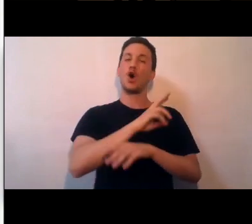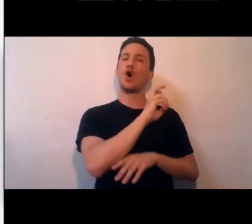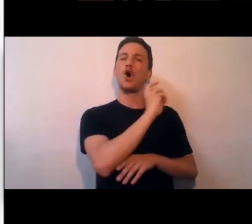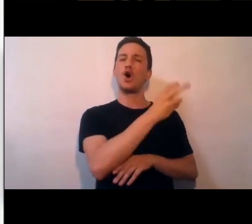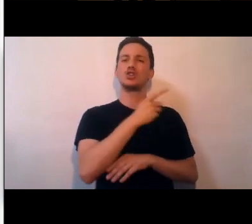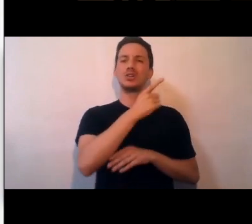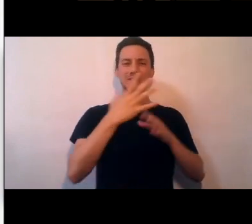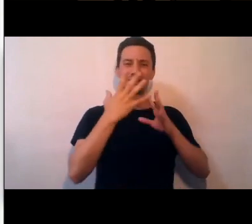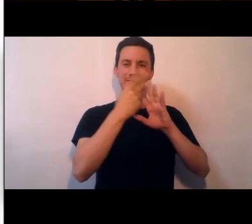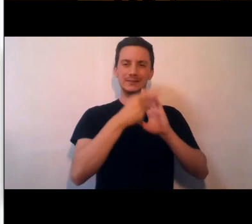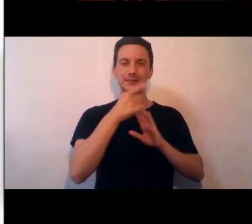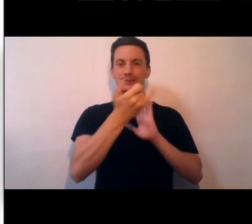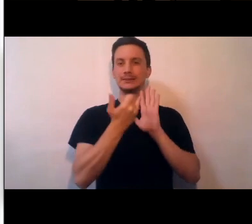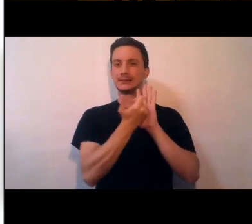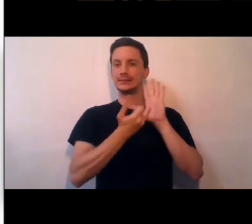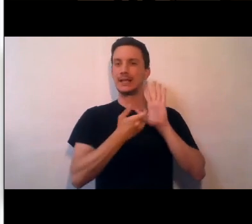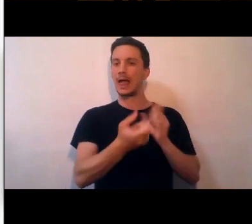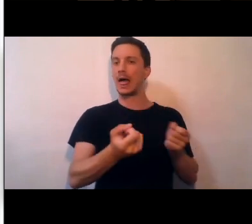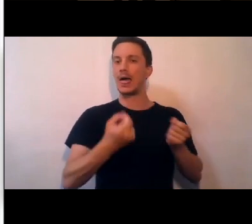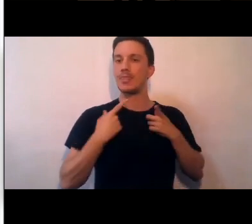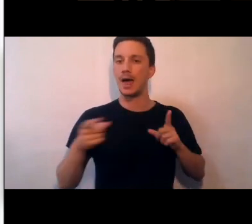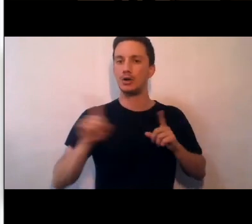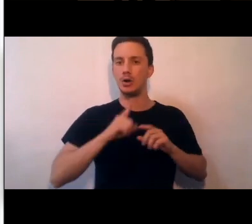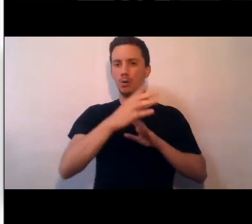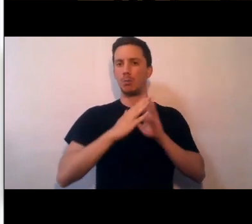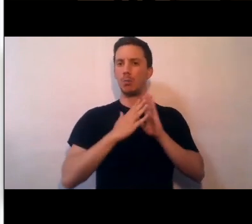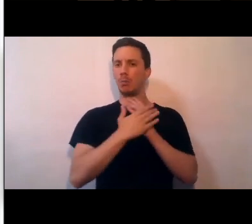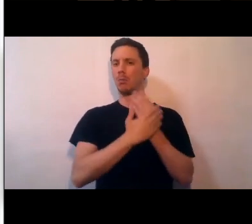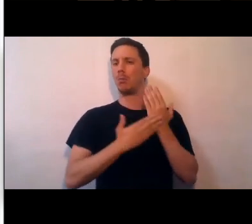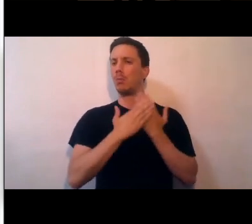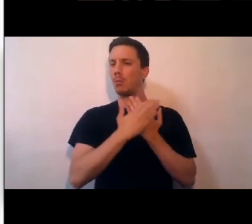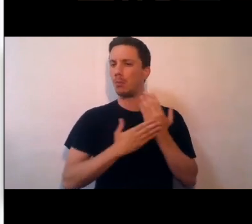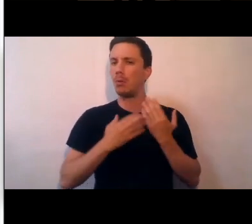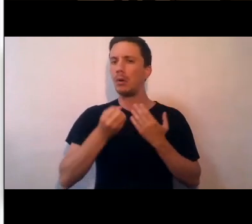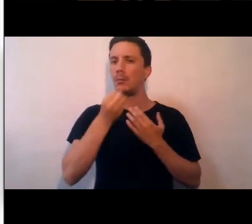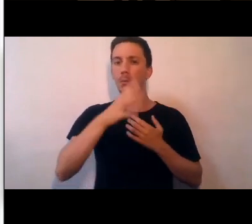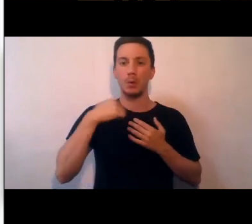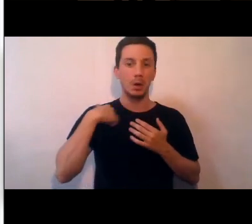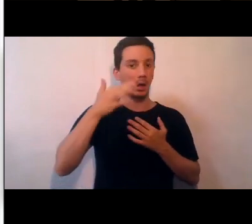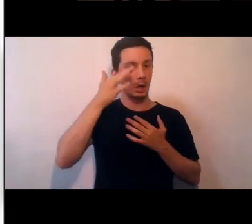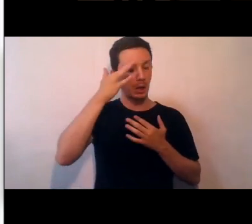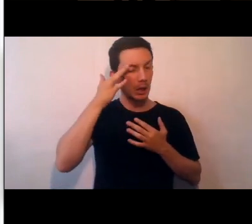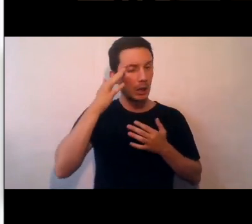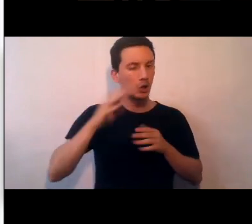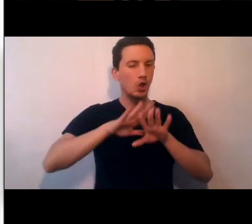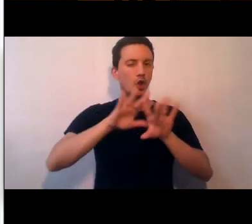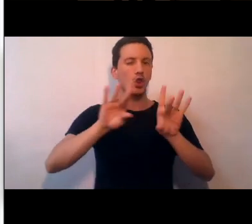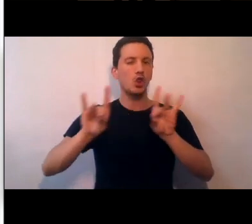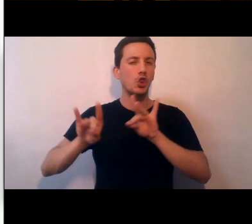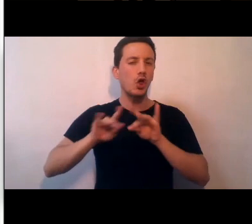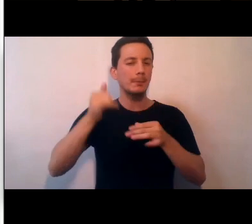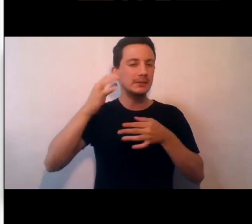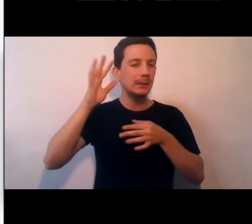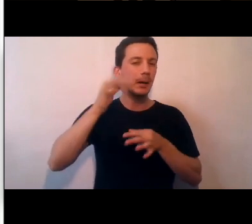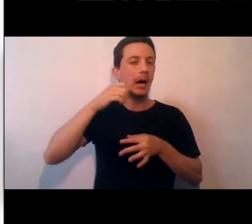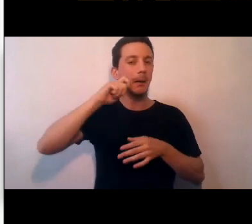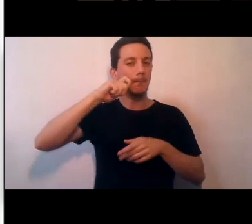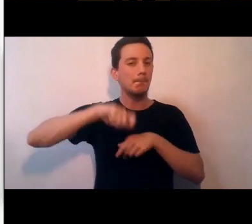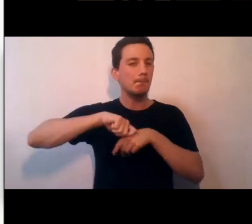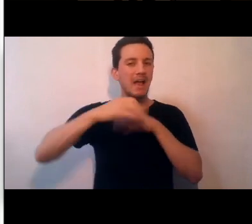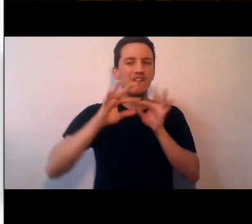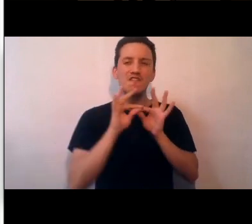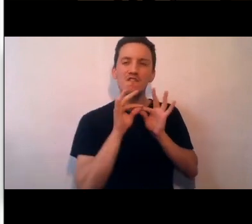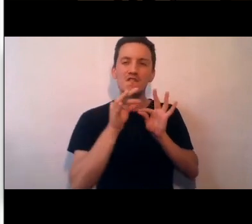ni estrías, lo podemos poner más tiempo, lo podemos poner en unos párpados, en una zona de piel fina sin tener